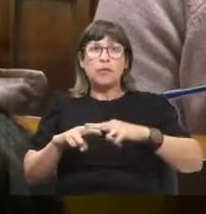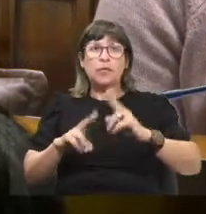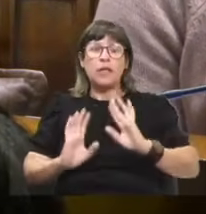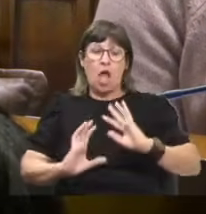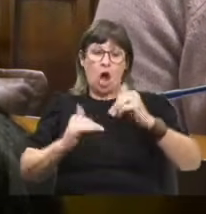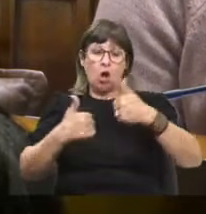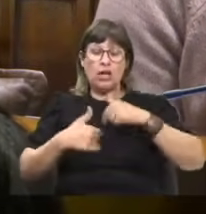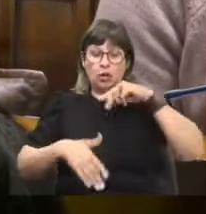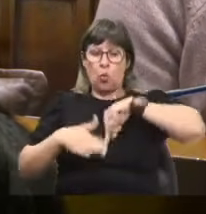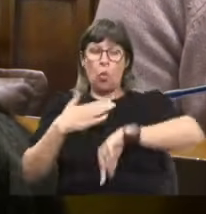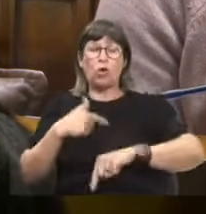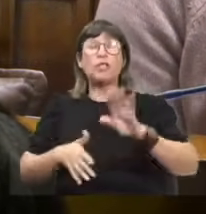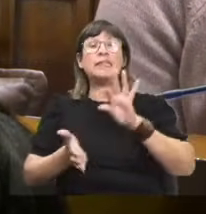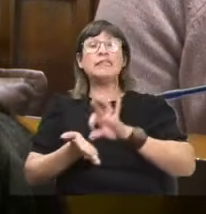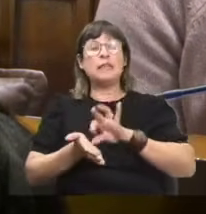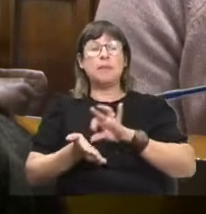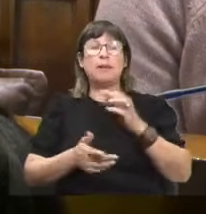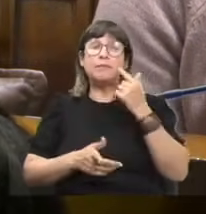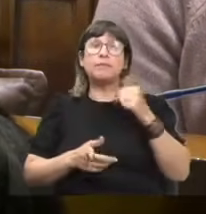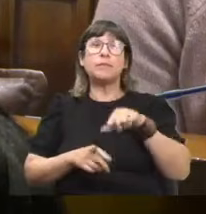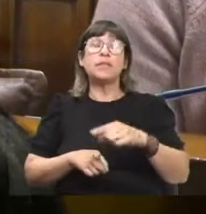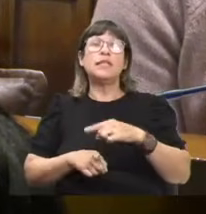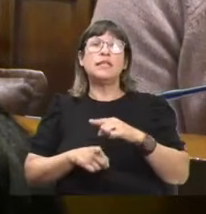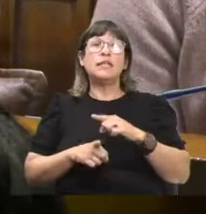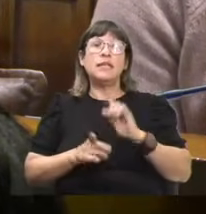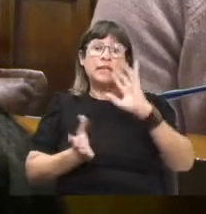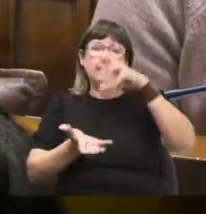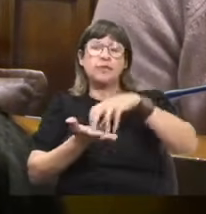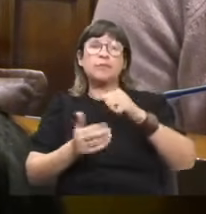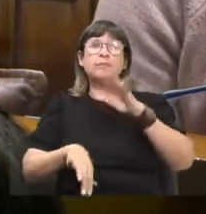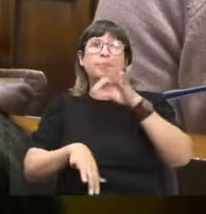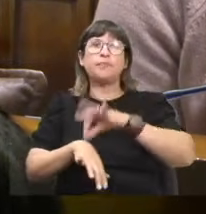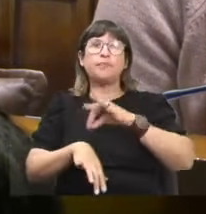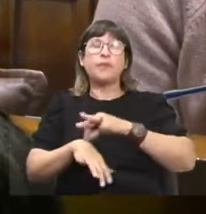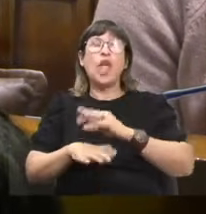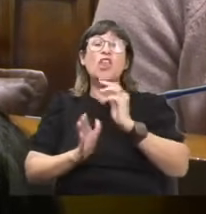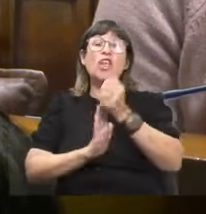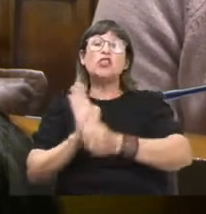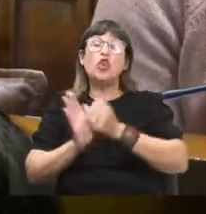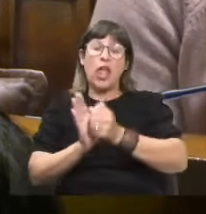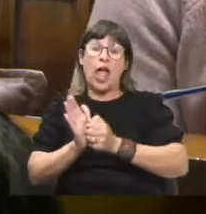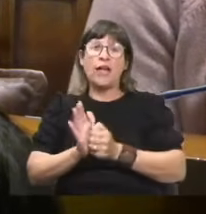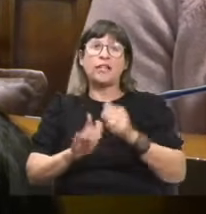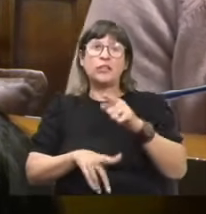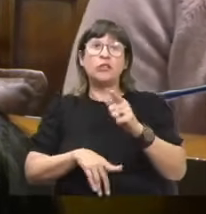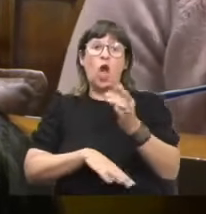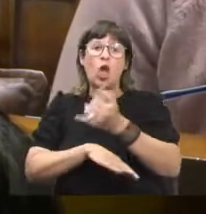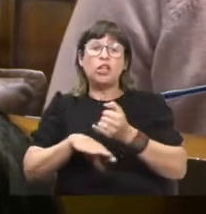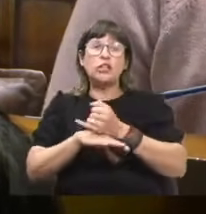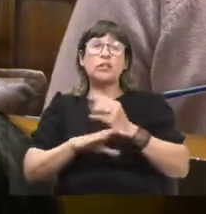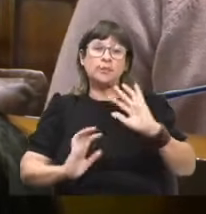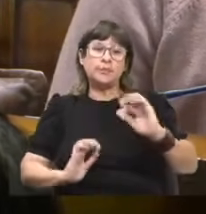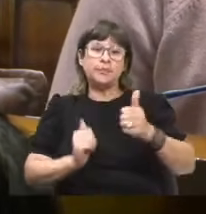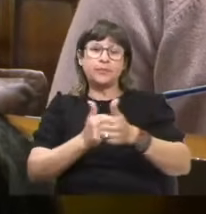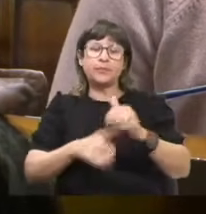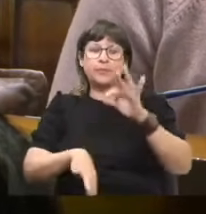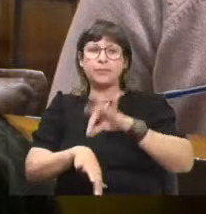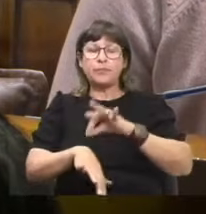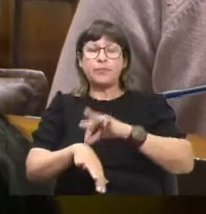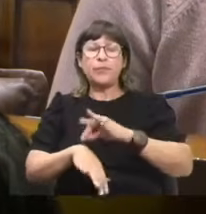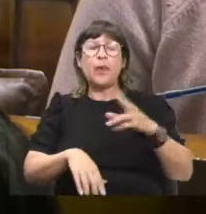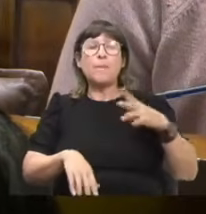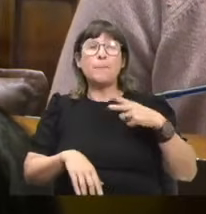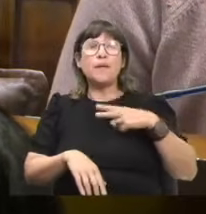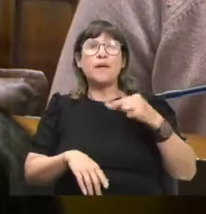Autoinmunes Sistémicas. En el Centro Asistencial Médico de Soriano, institución de asistencia médica privada